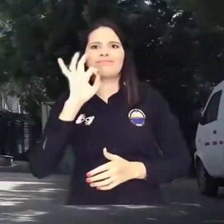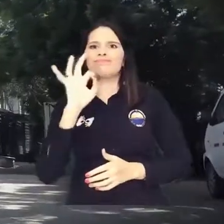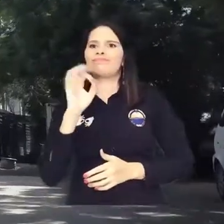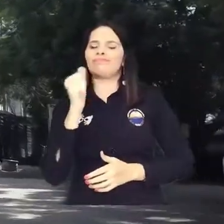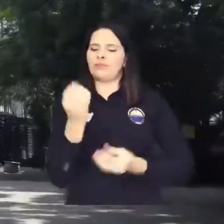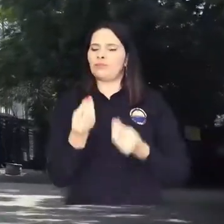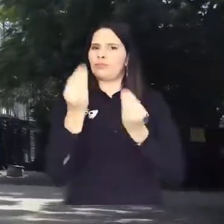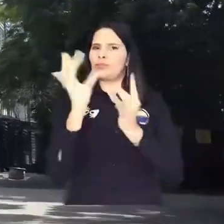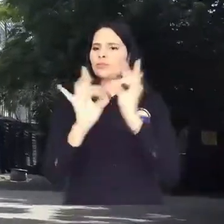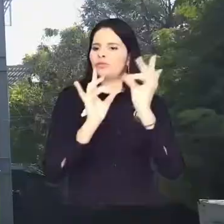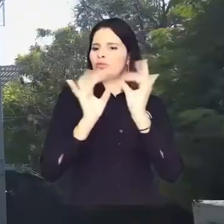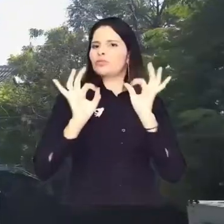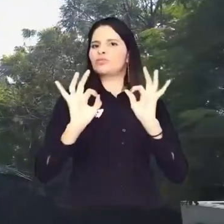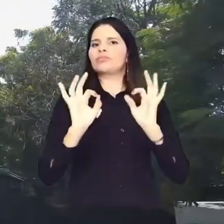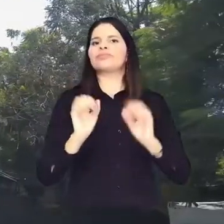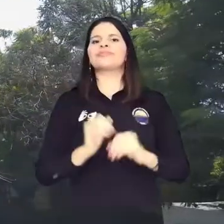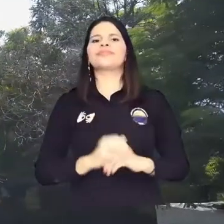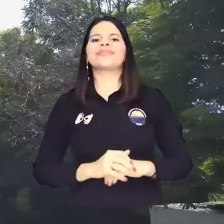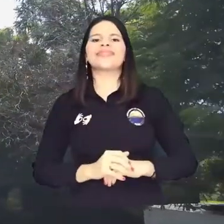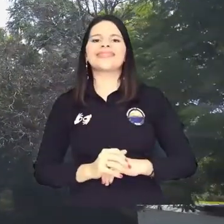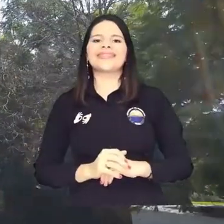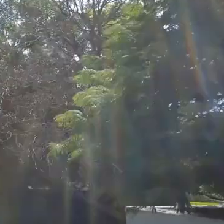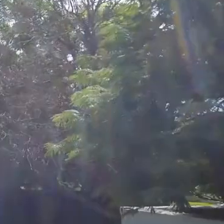y es crear la tiempo